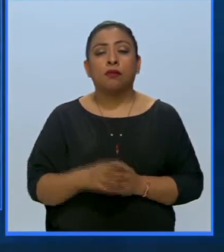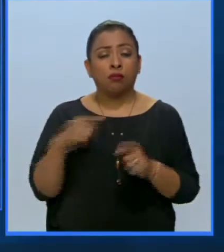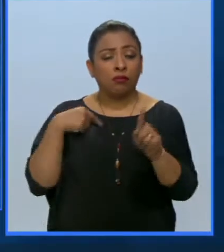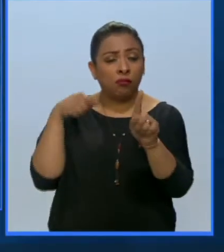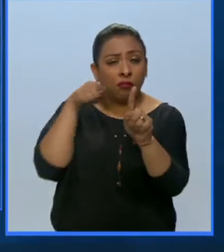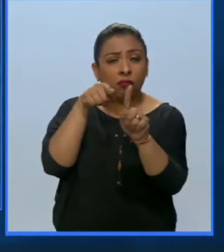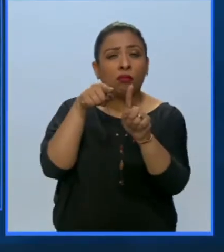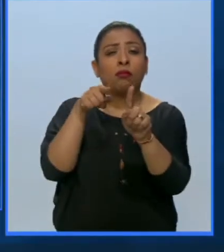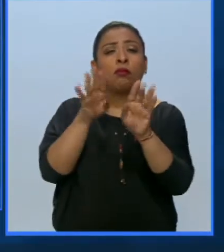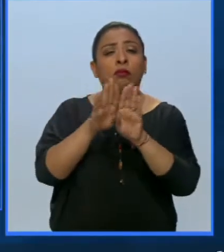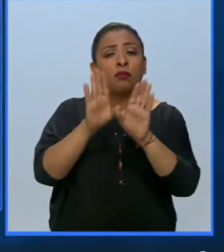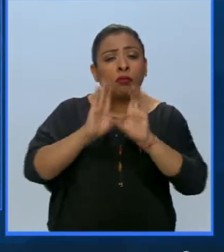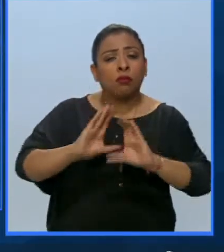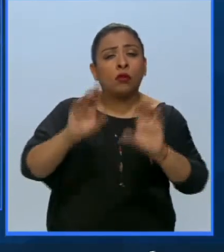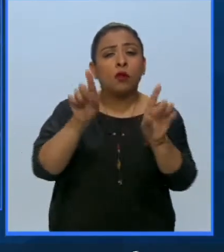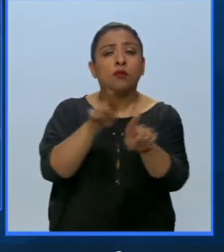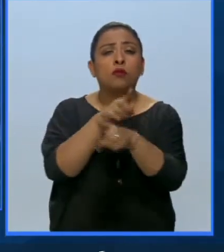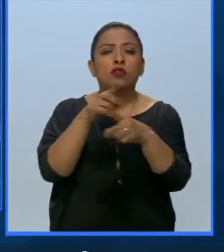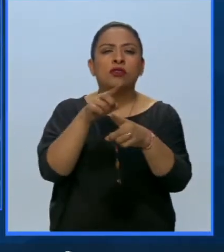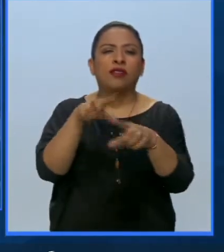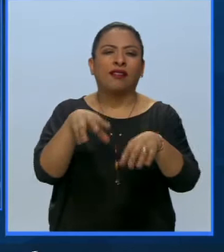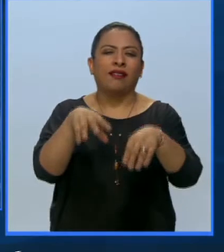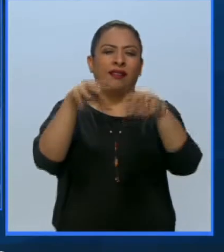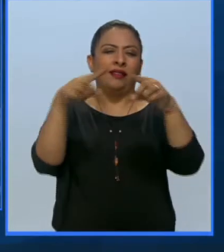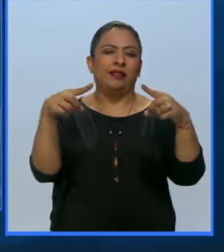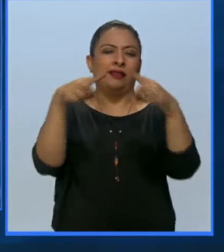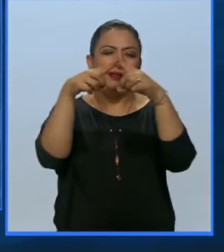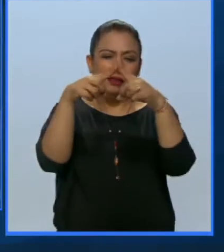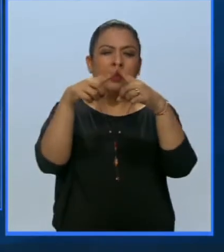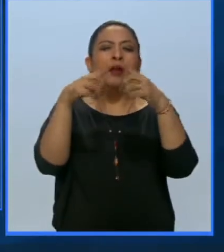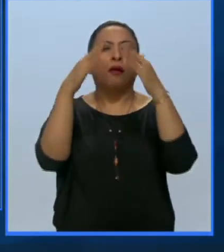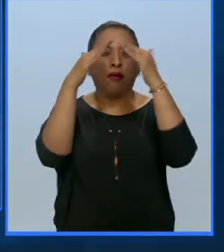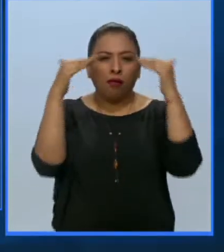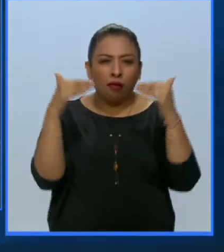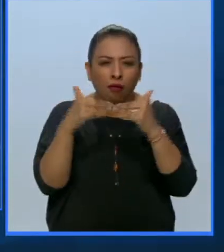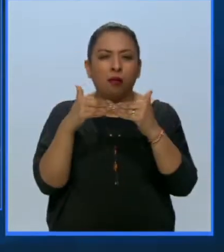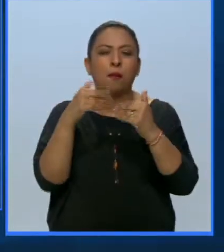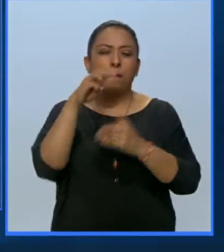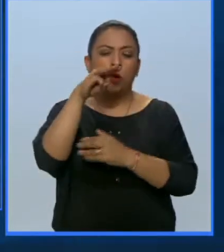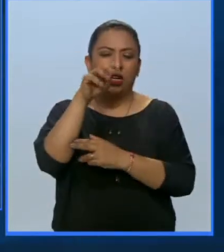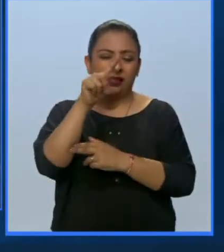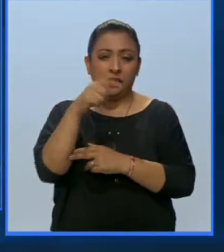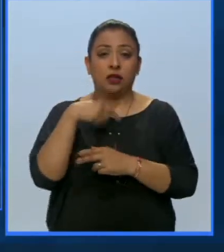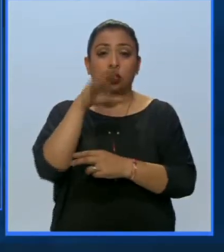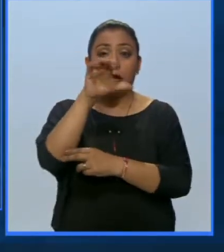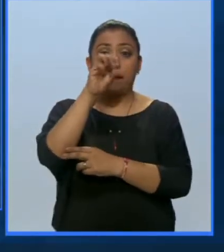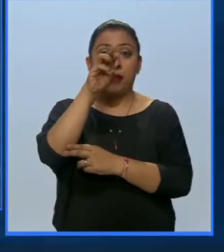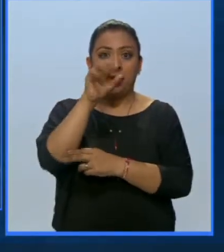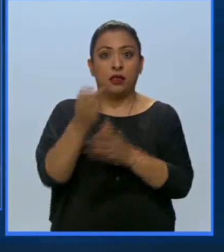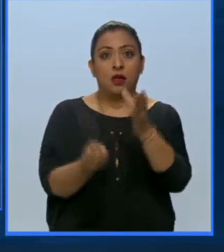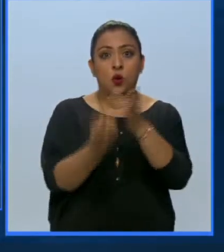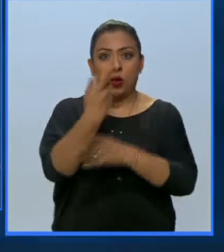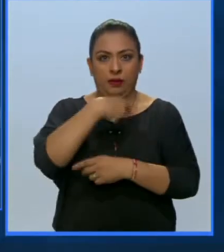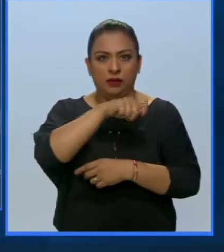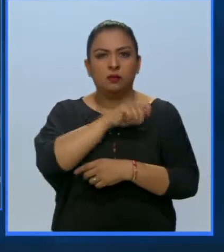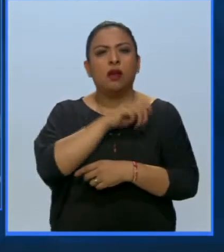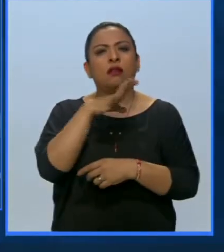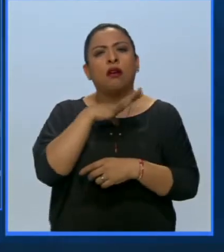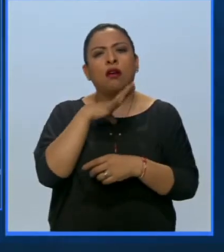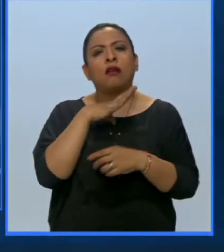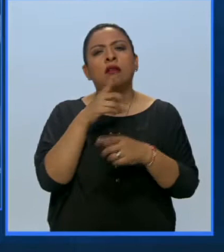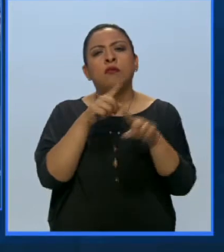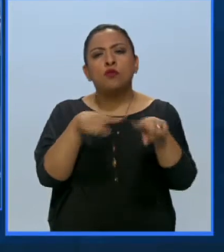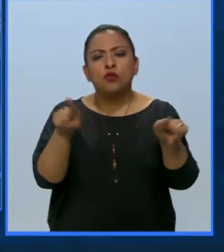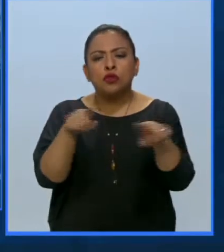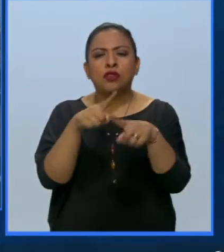Enfocados en la interpretación de música de capillas catedralicias, conventos y monasterios, la Camerata de la Nueva España interpretó piezas del